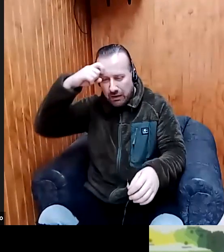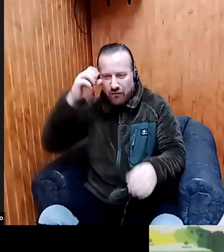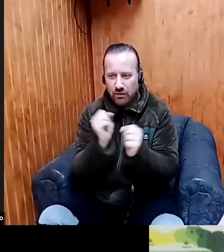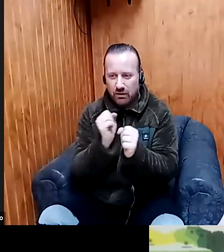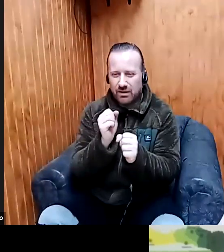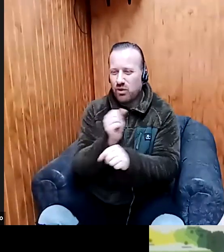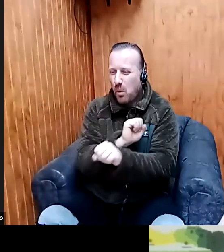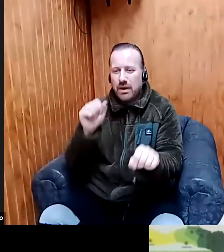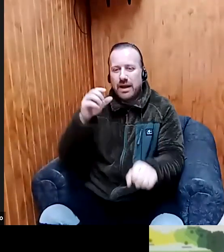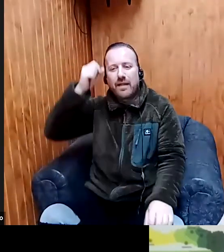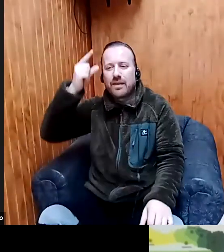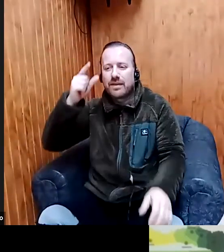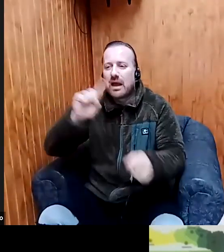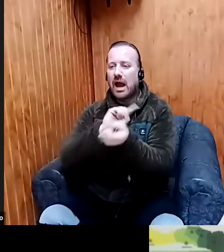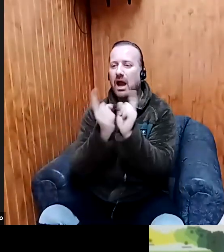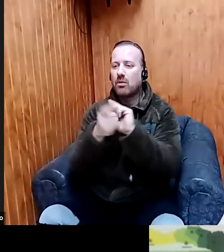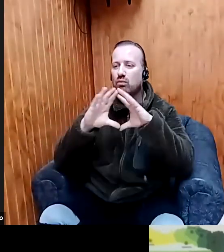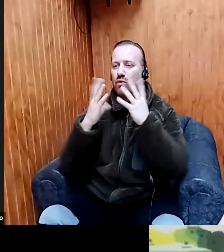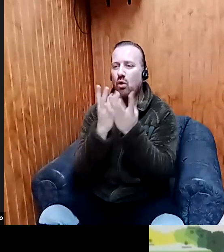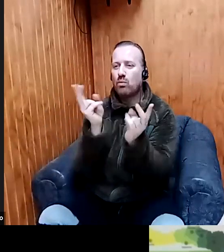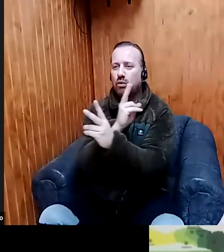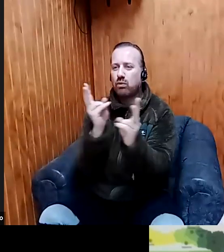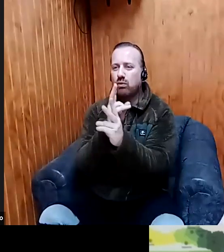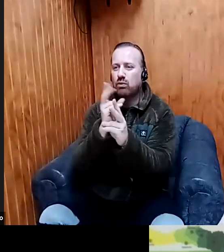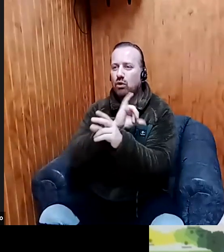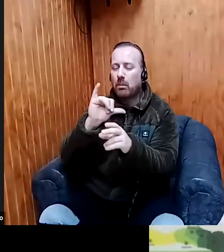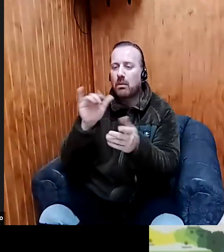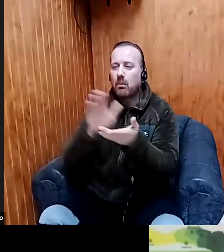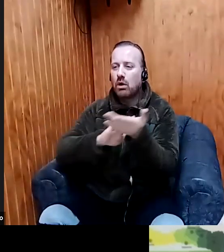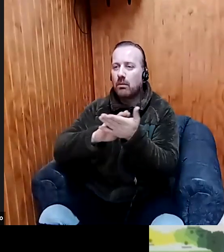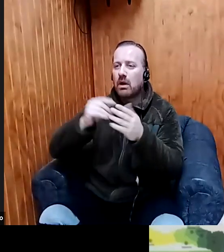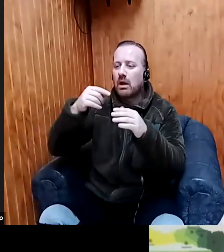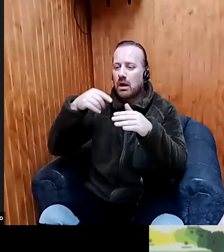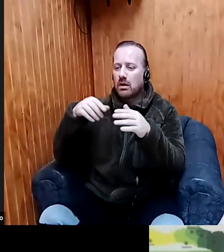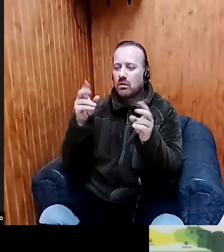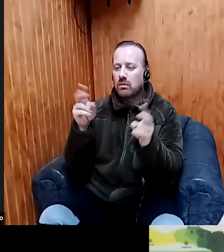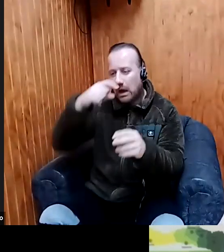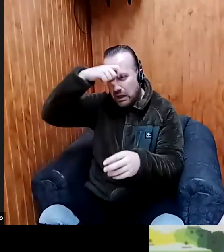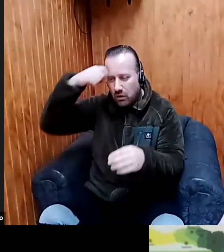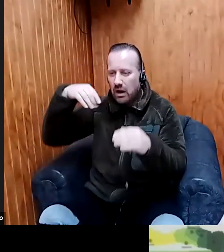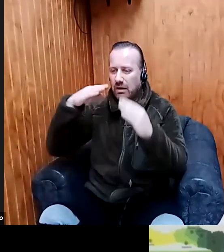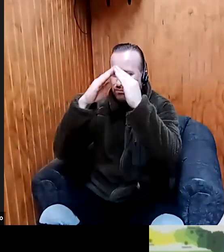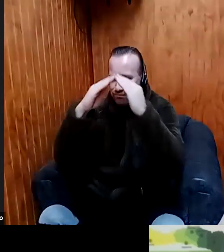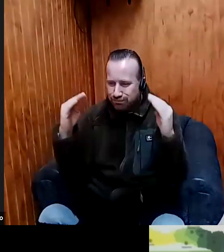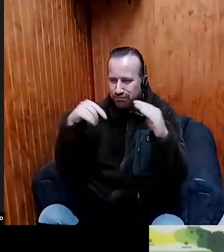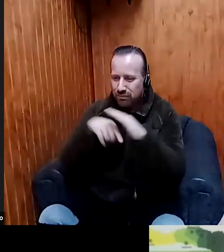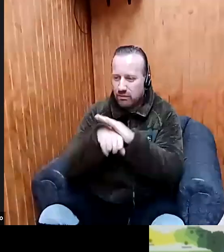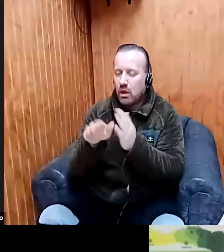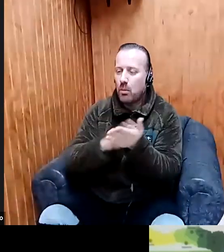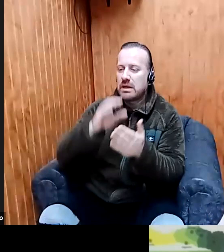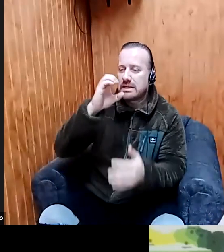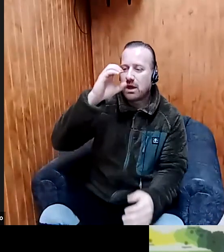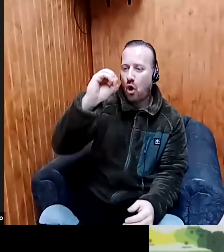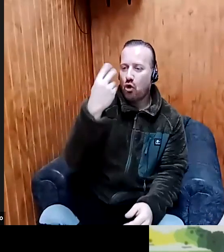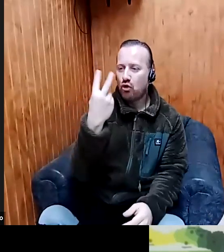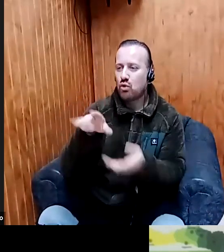climático, porque no pueden entender el efecto invernadero. Y no pueden entender que el CO2 lo que hace es absorber el infrarrojo y, por